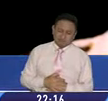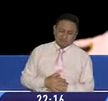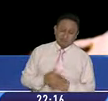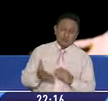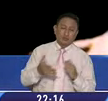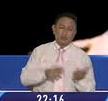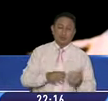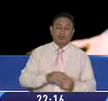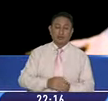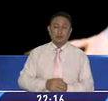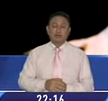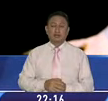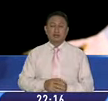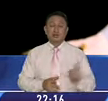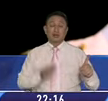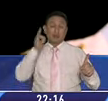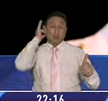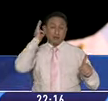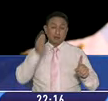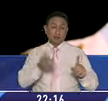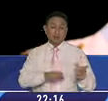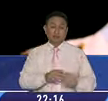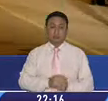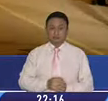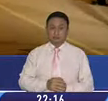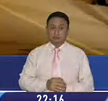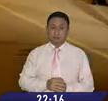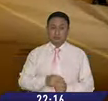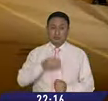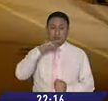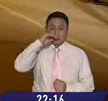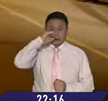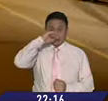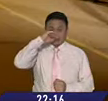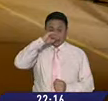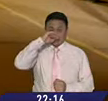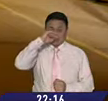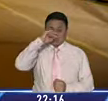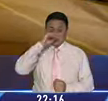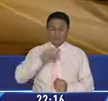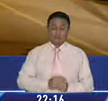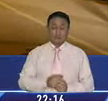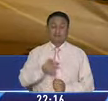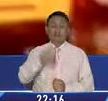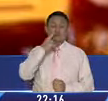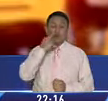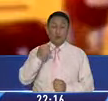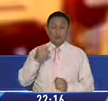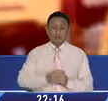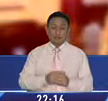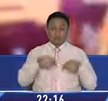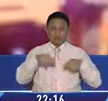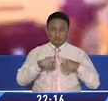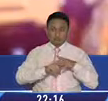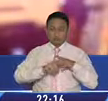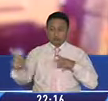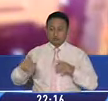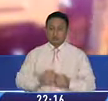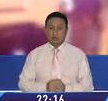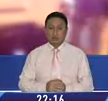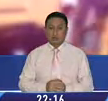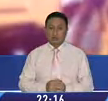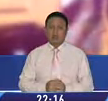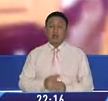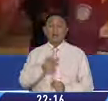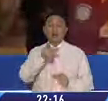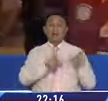el fallecimiento de la persona. Tras este hecho violento, el presunto femicida huyó del lugar, mientras que el